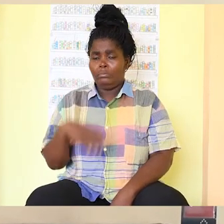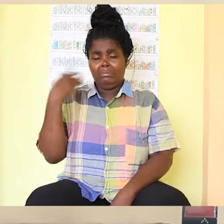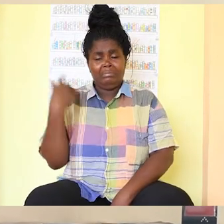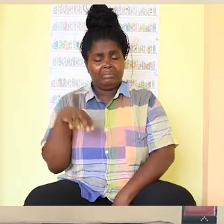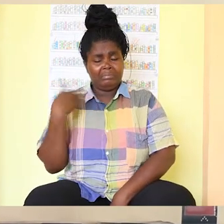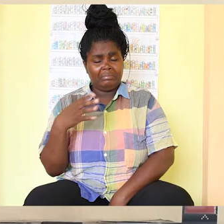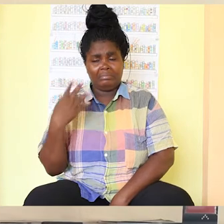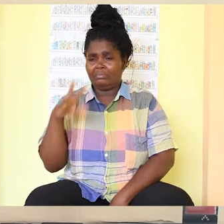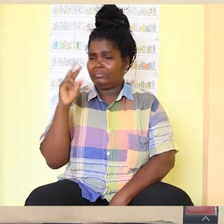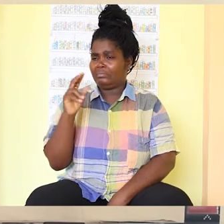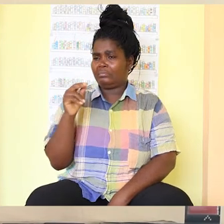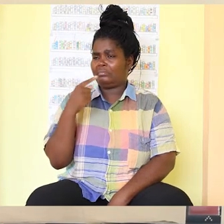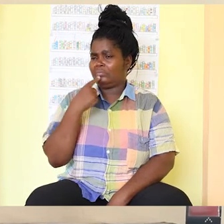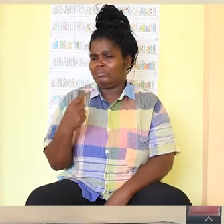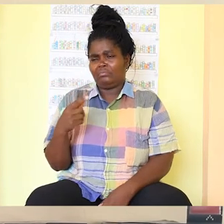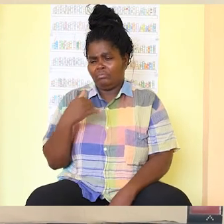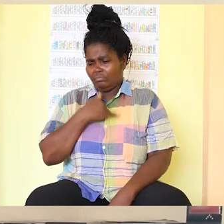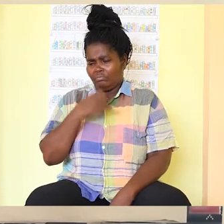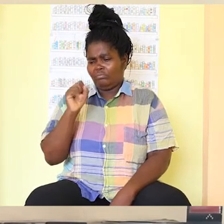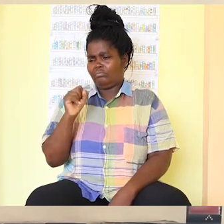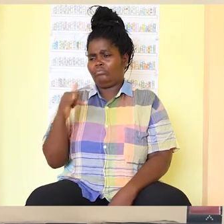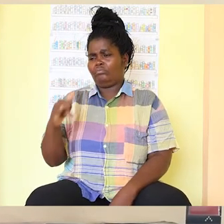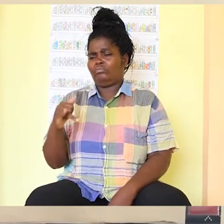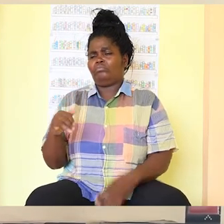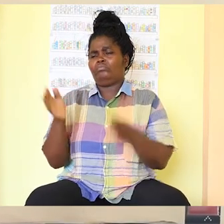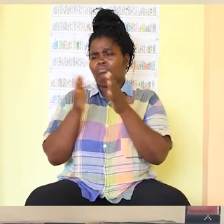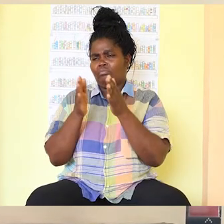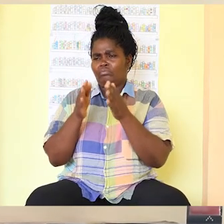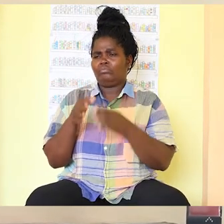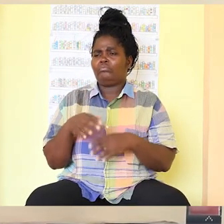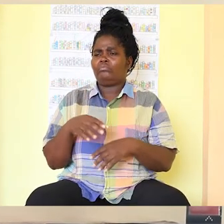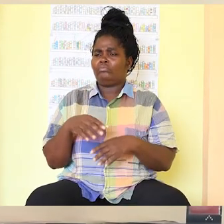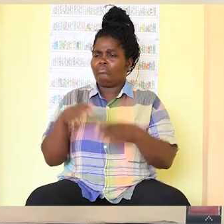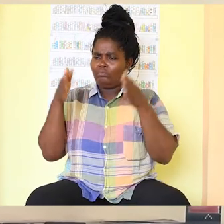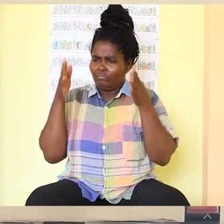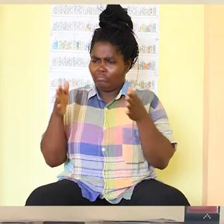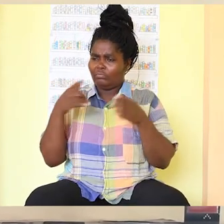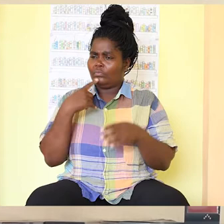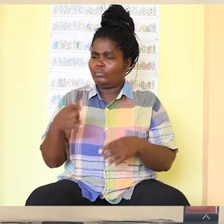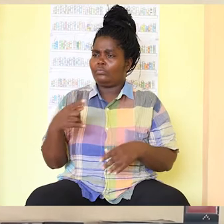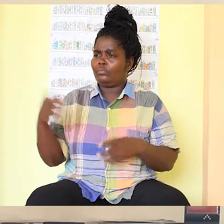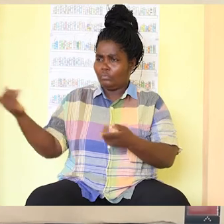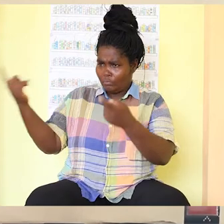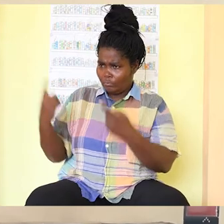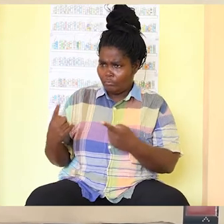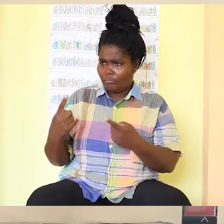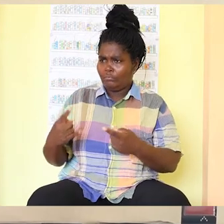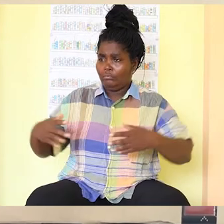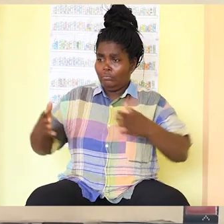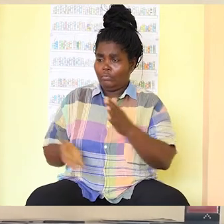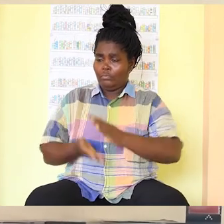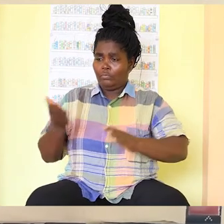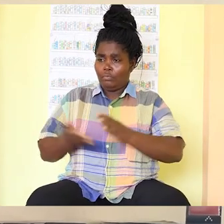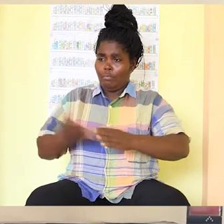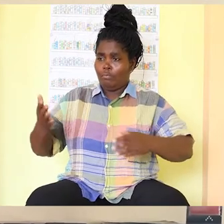no! Que aún soy mediano. Espera al chivo chivón grande, que está mucho